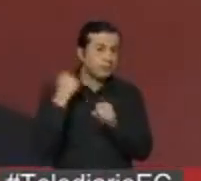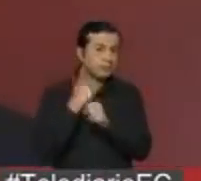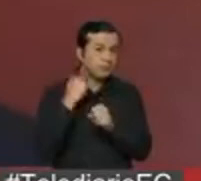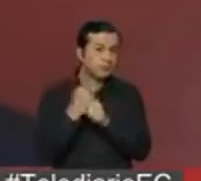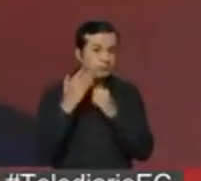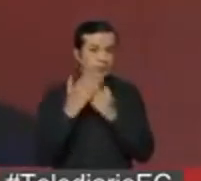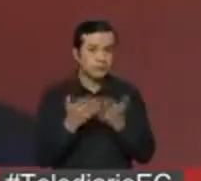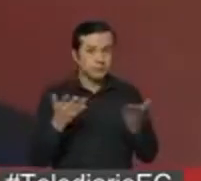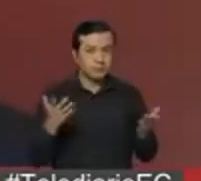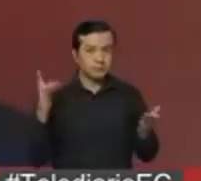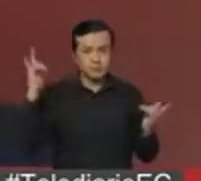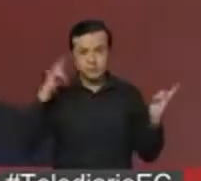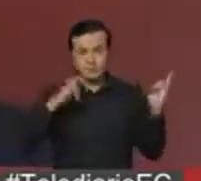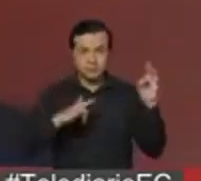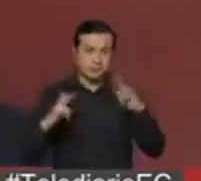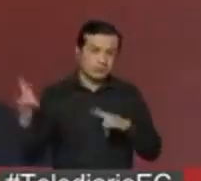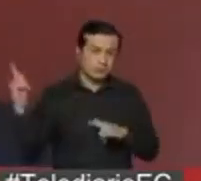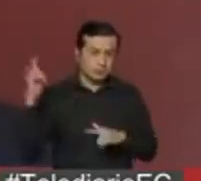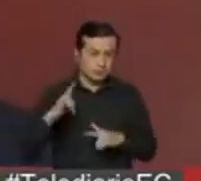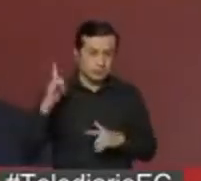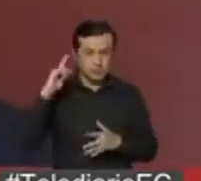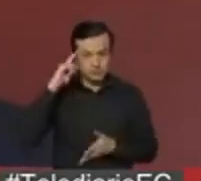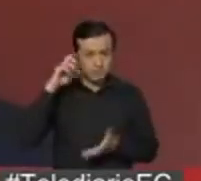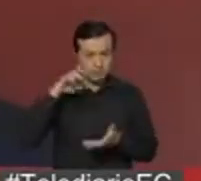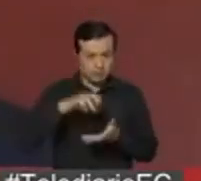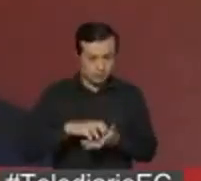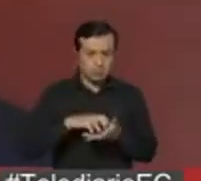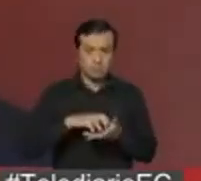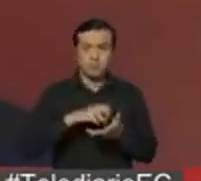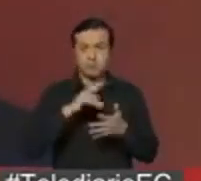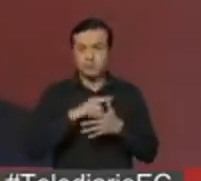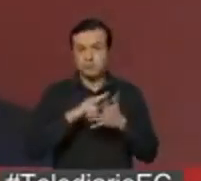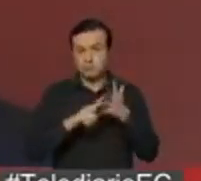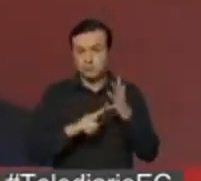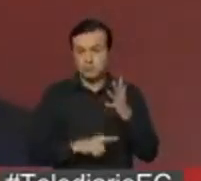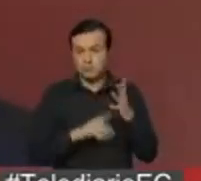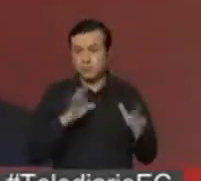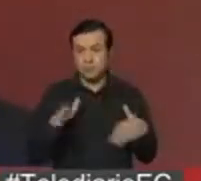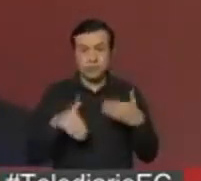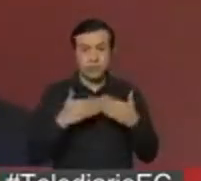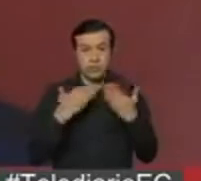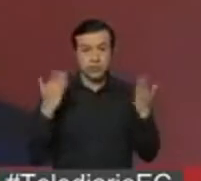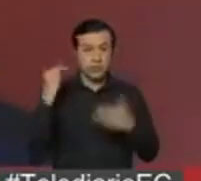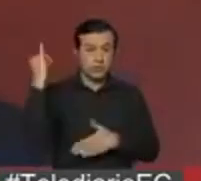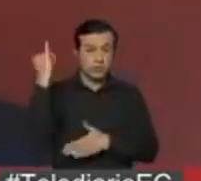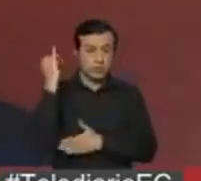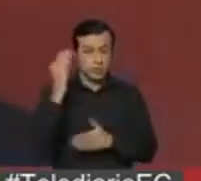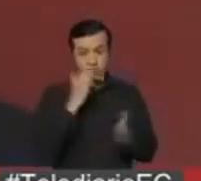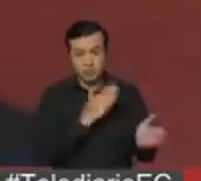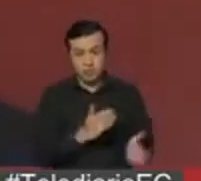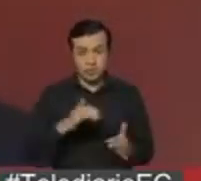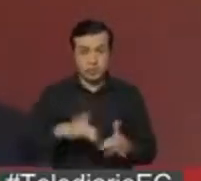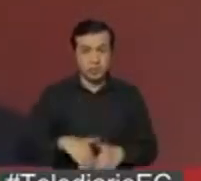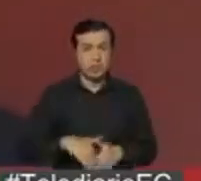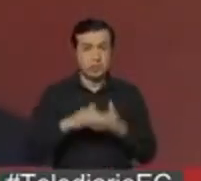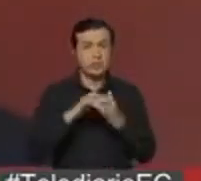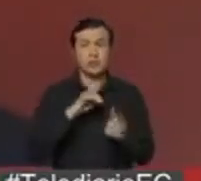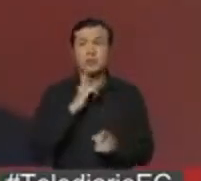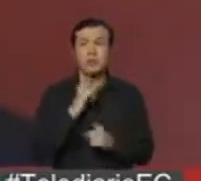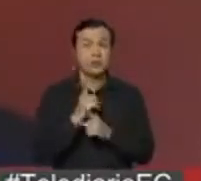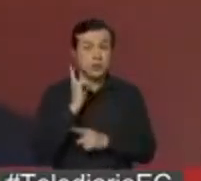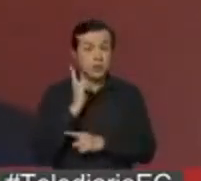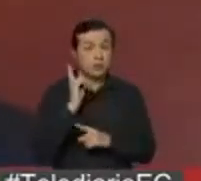conjuntamente aerolíneas, Estado, aeropuertos, sí, todos los actores de la industria lograron esta reactivación y eso, insisto, es